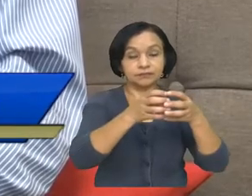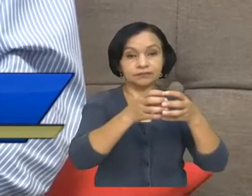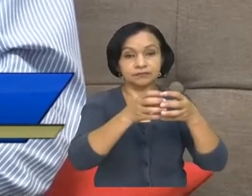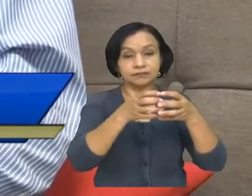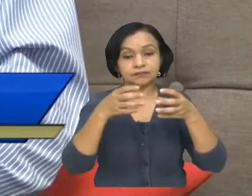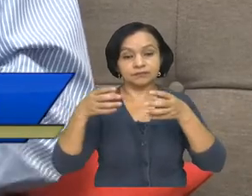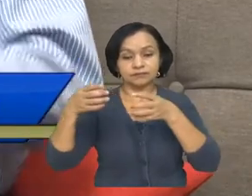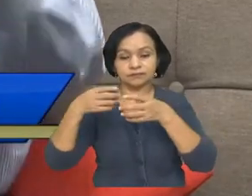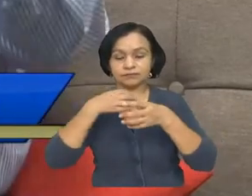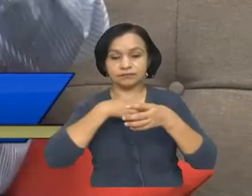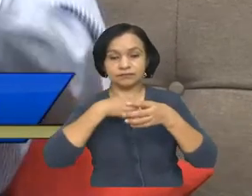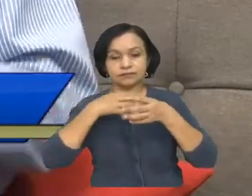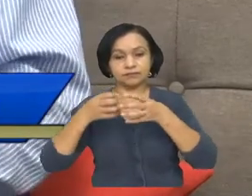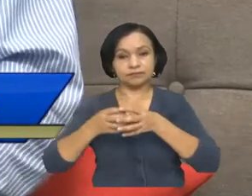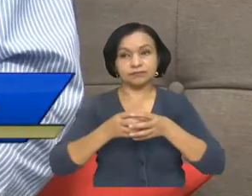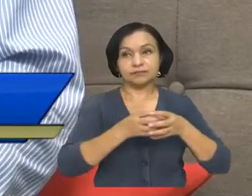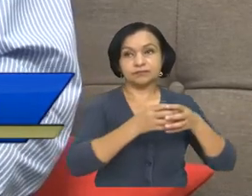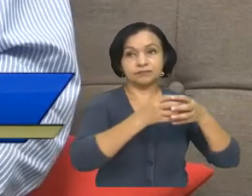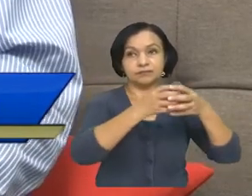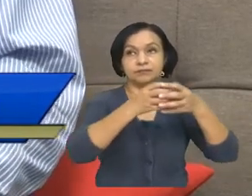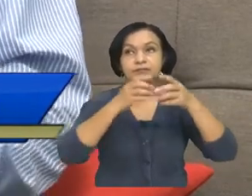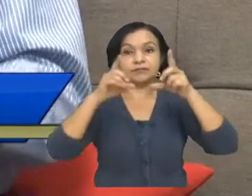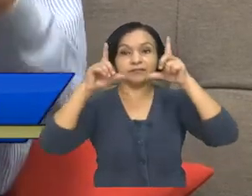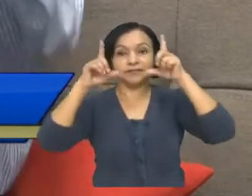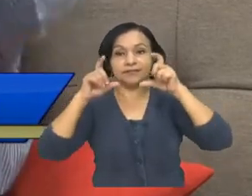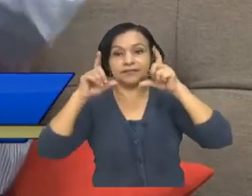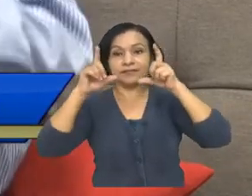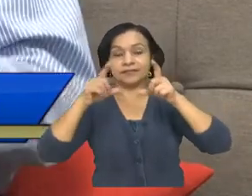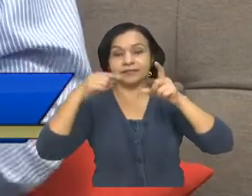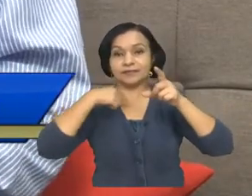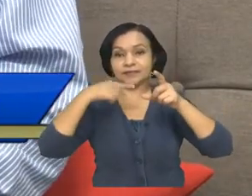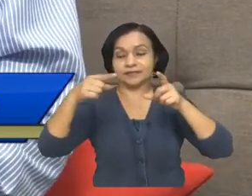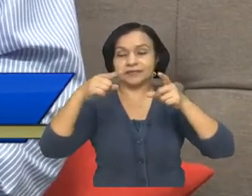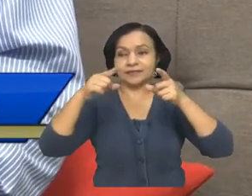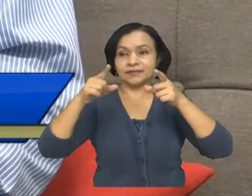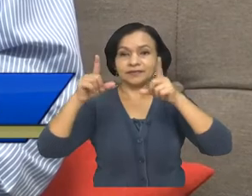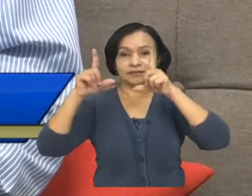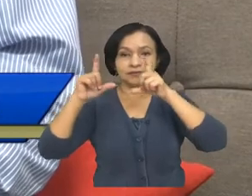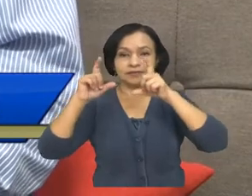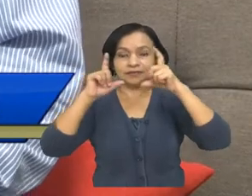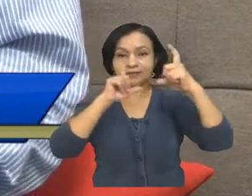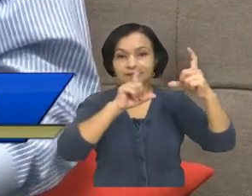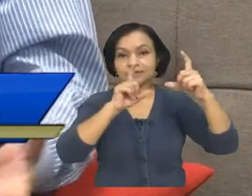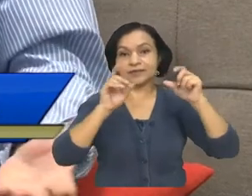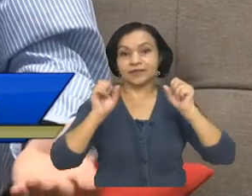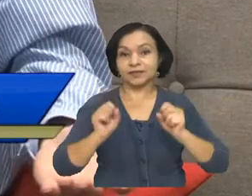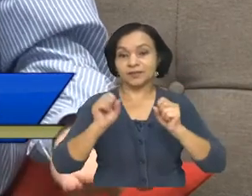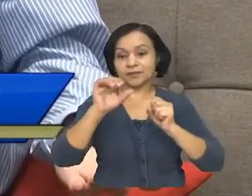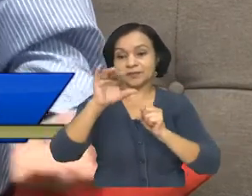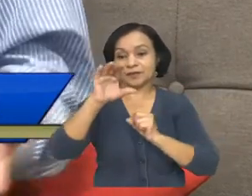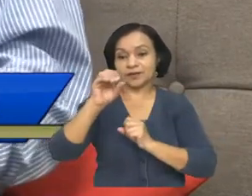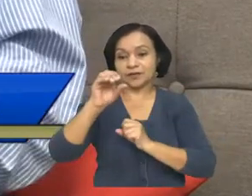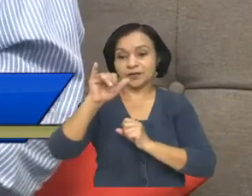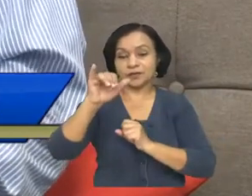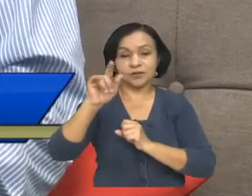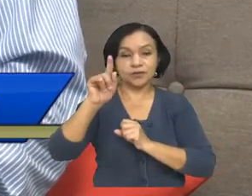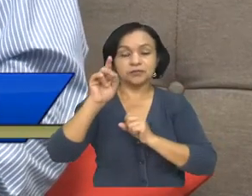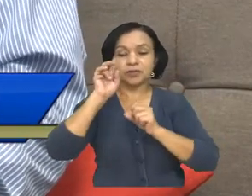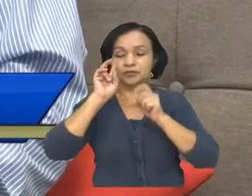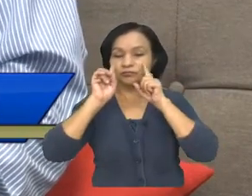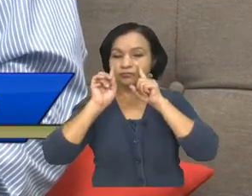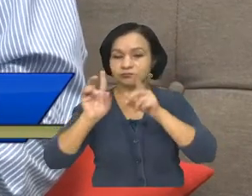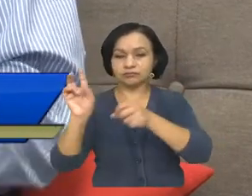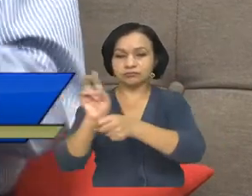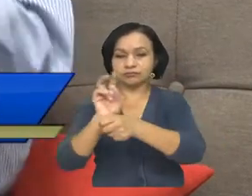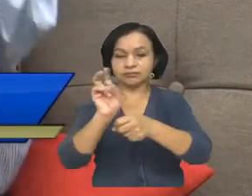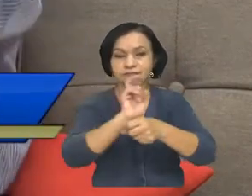somos nosotros. Lástima que no tengo la foto de cuando estamos en el Coyotepe. Entonces ya quedamos resguardando esa fortaleza, pues,